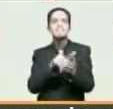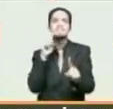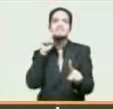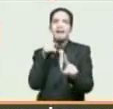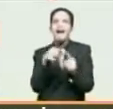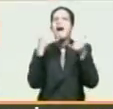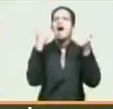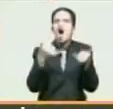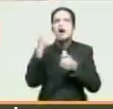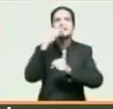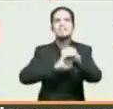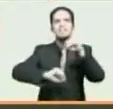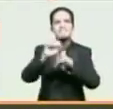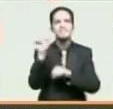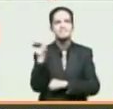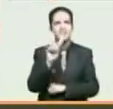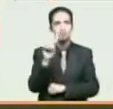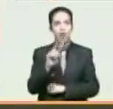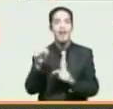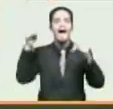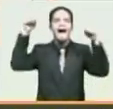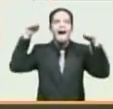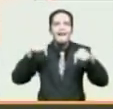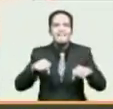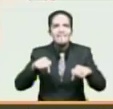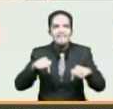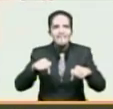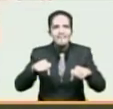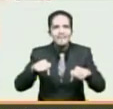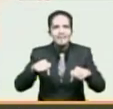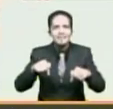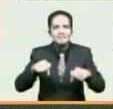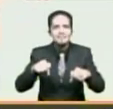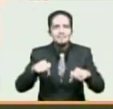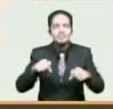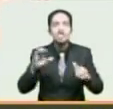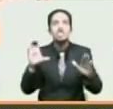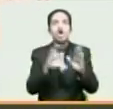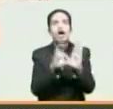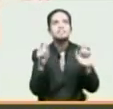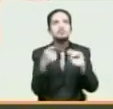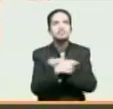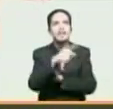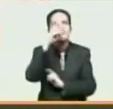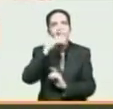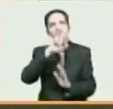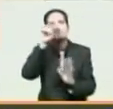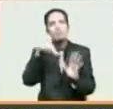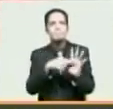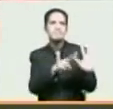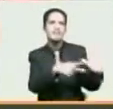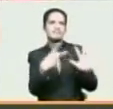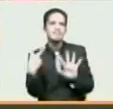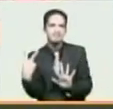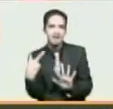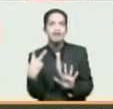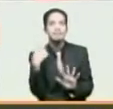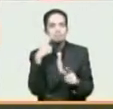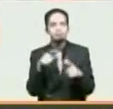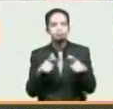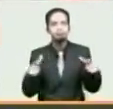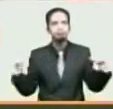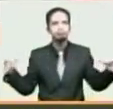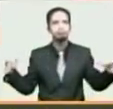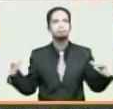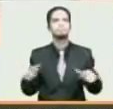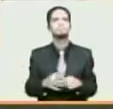Venezuela. Aquí está, en la constituyente de 2017, esa prolongación de eficiencia